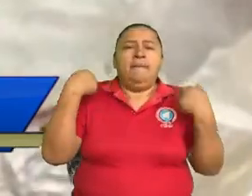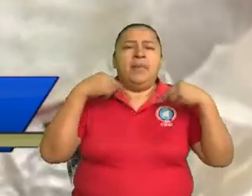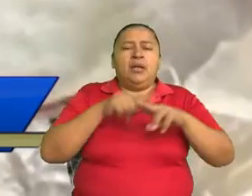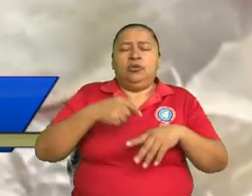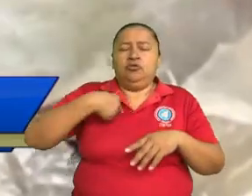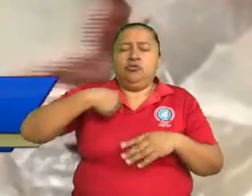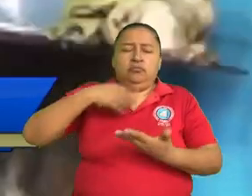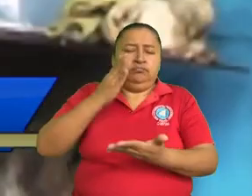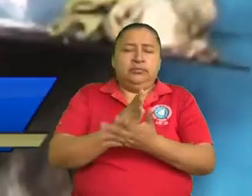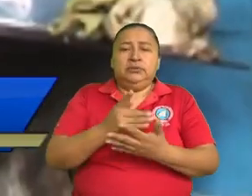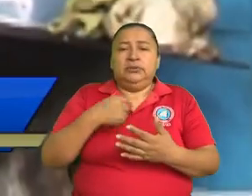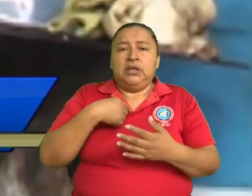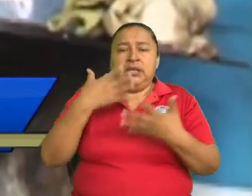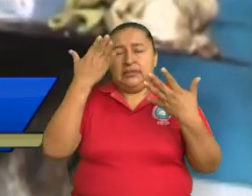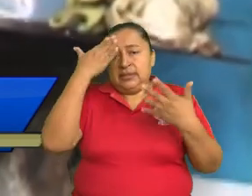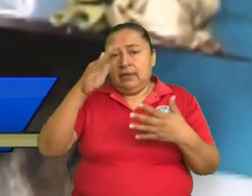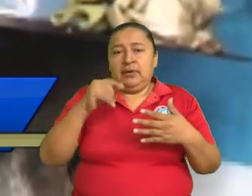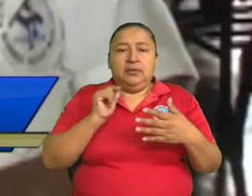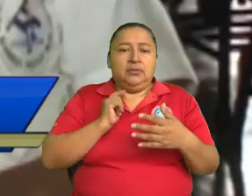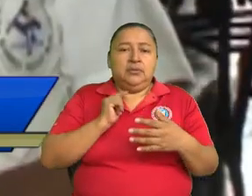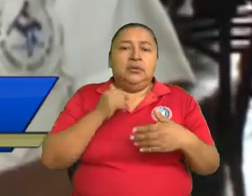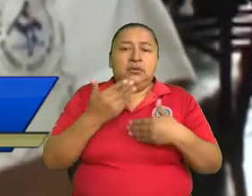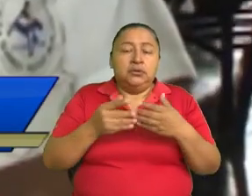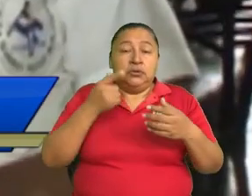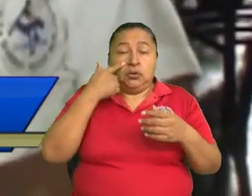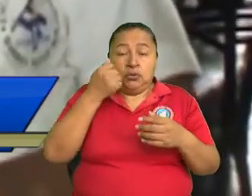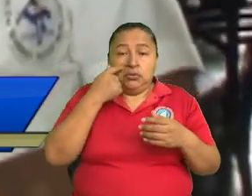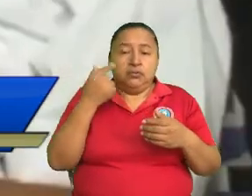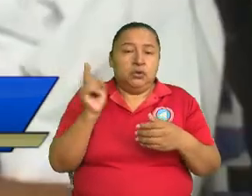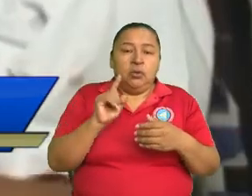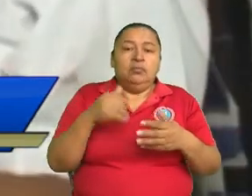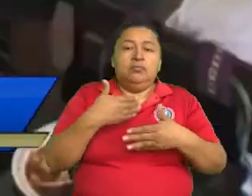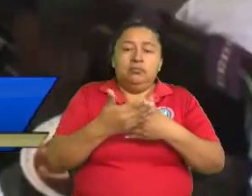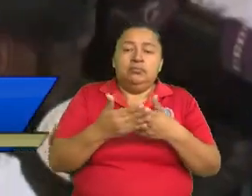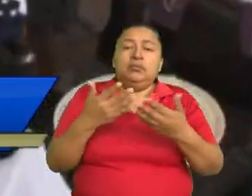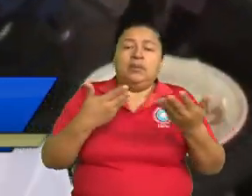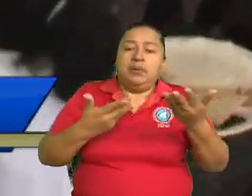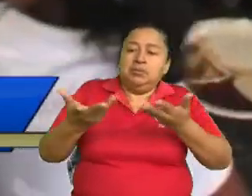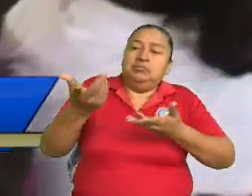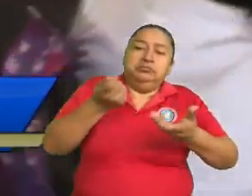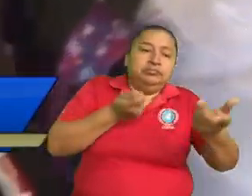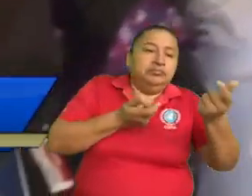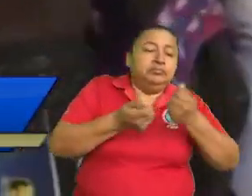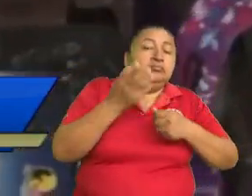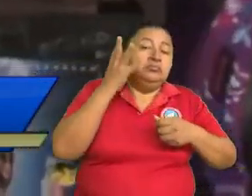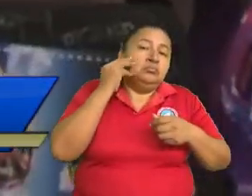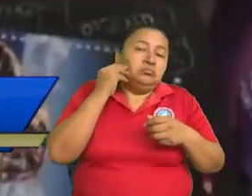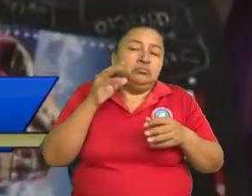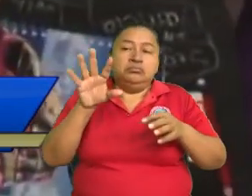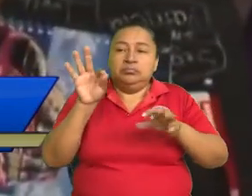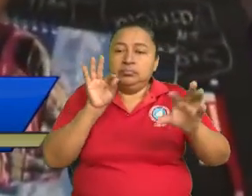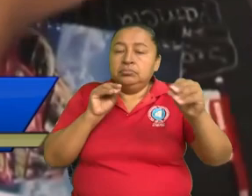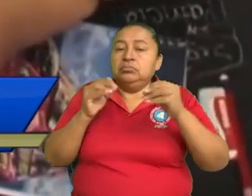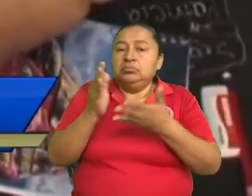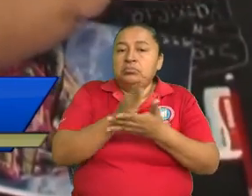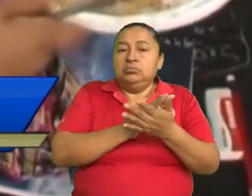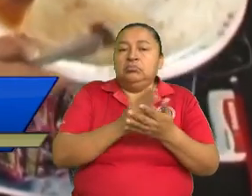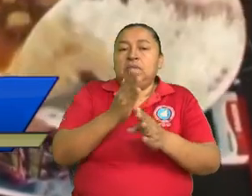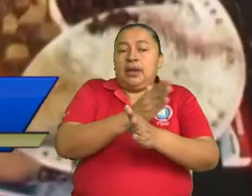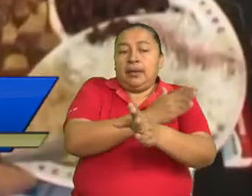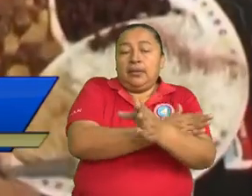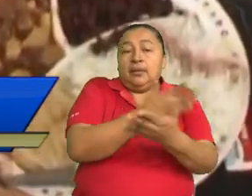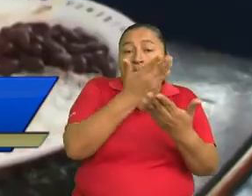clase y él es el único que está con el conocimiento en mano, sino que también retomamos experiencias y conocimientos previos de